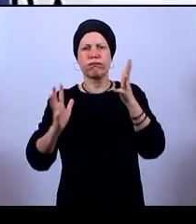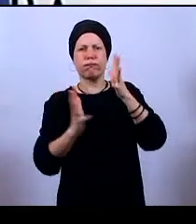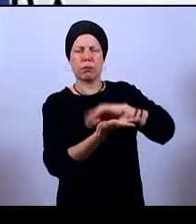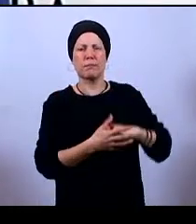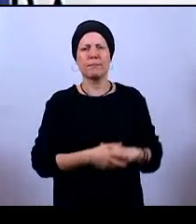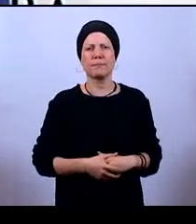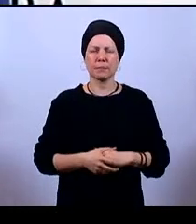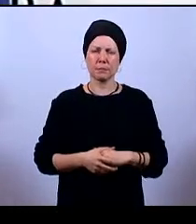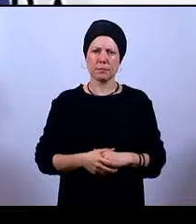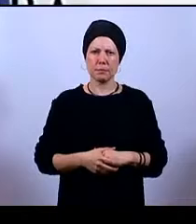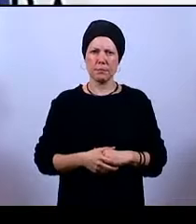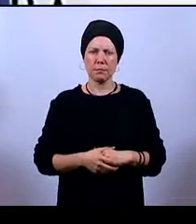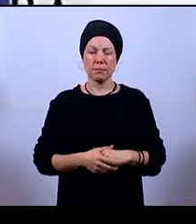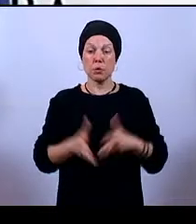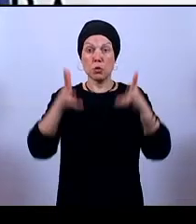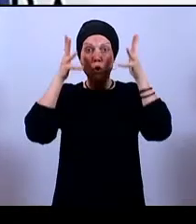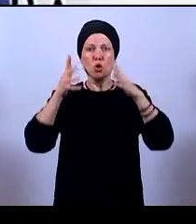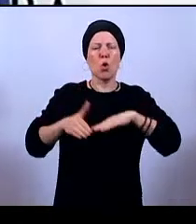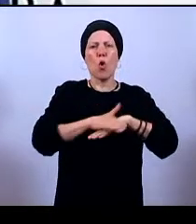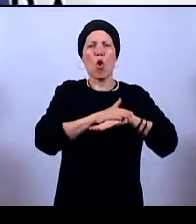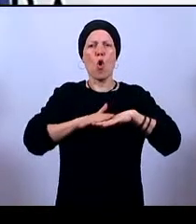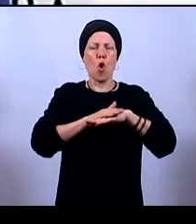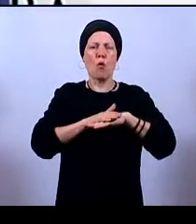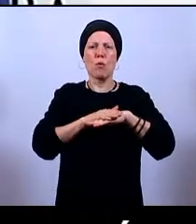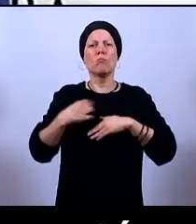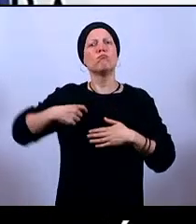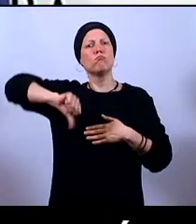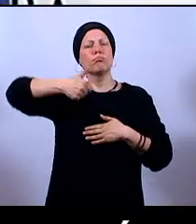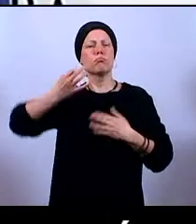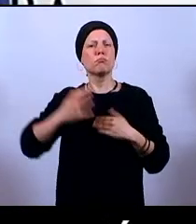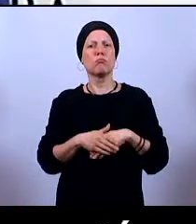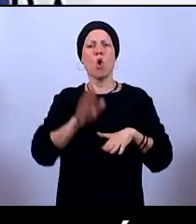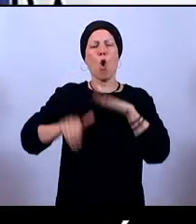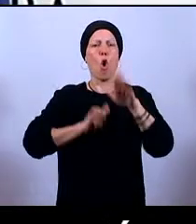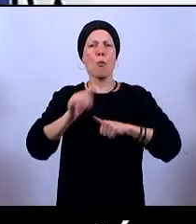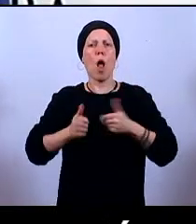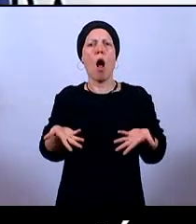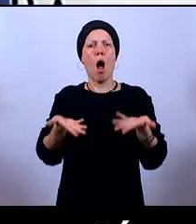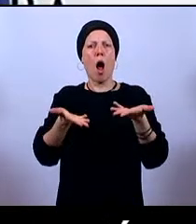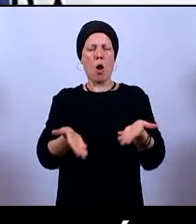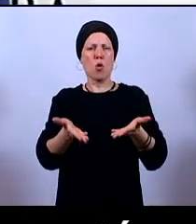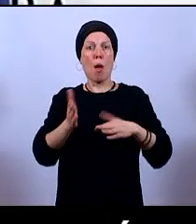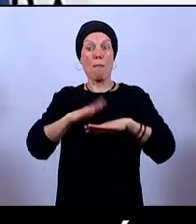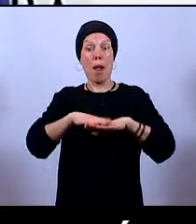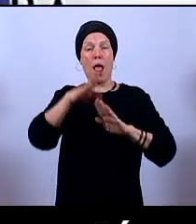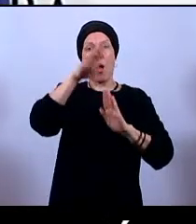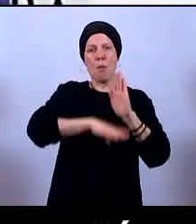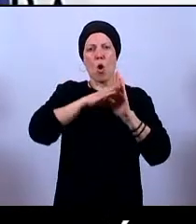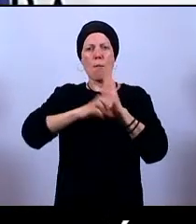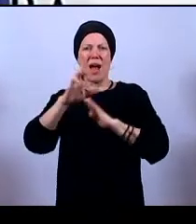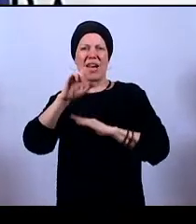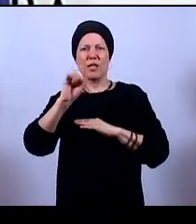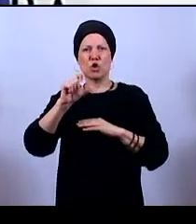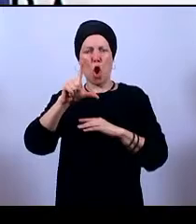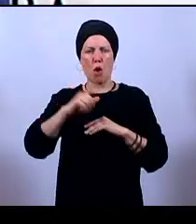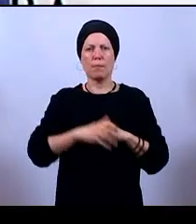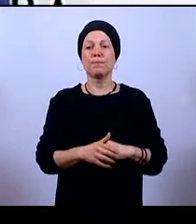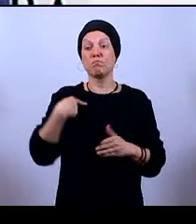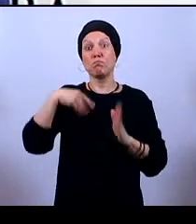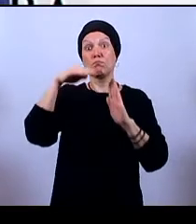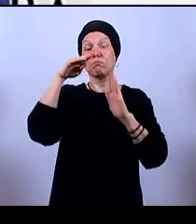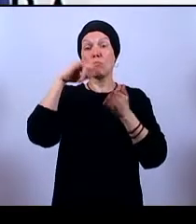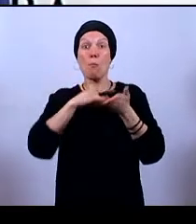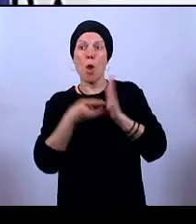verde. El Consejo de Gobierno ha aprobado la convocatoria de ayudas para el programa Crisol Formas, un proyecto